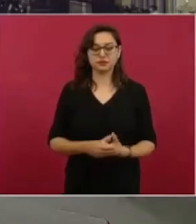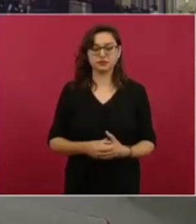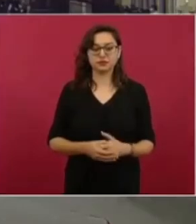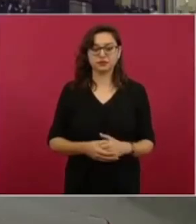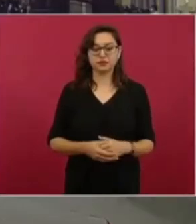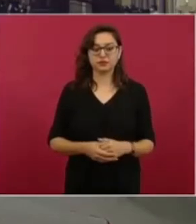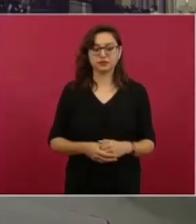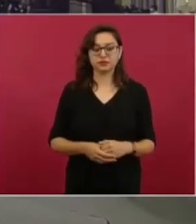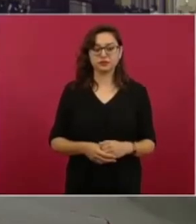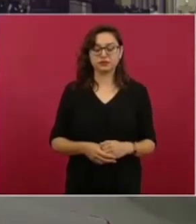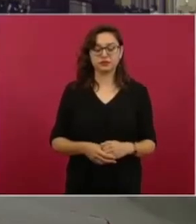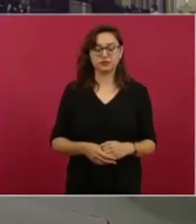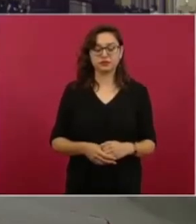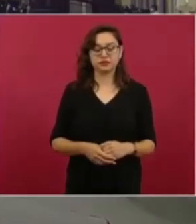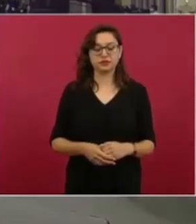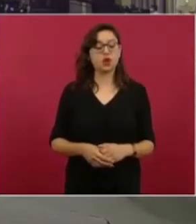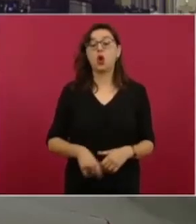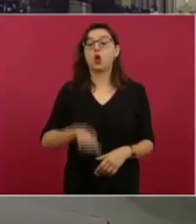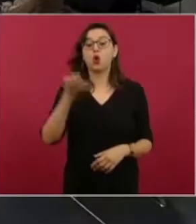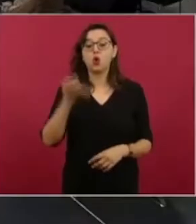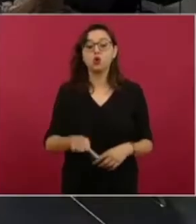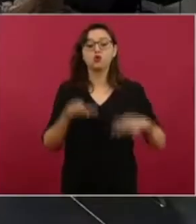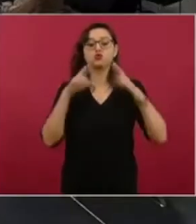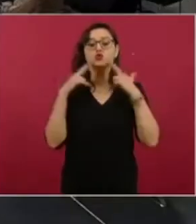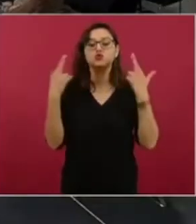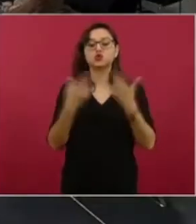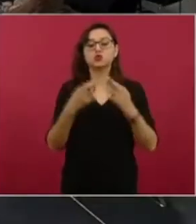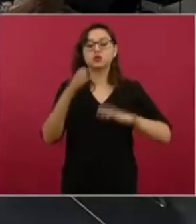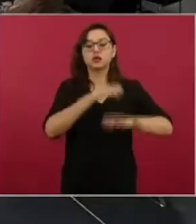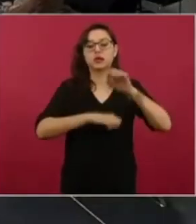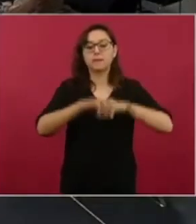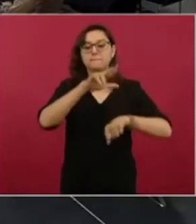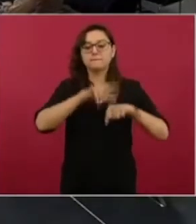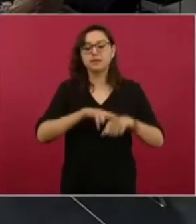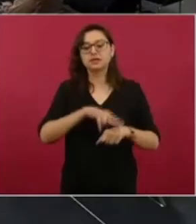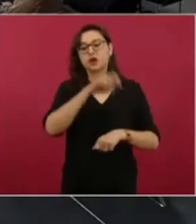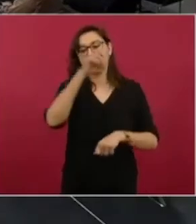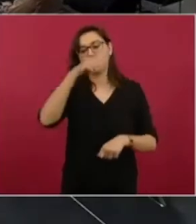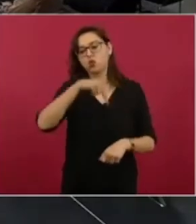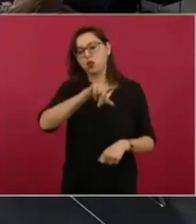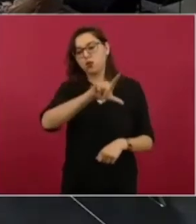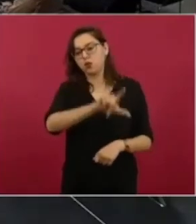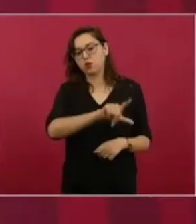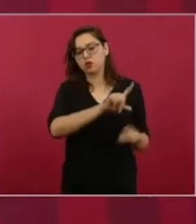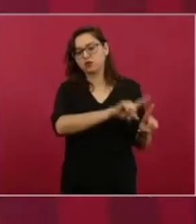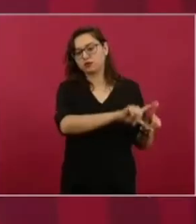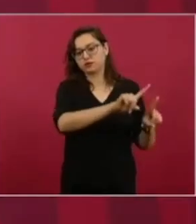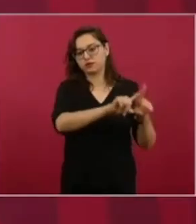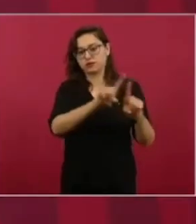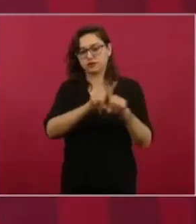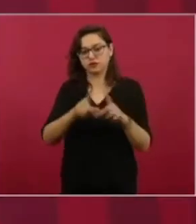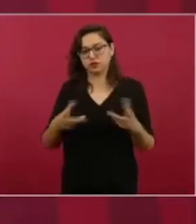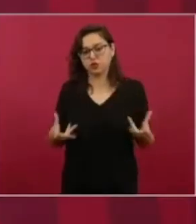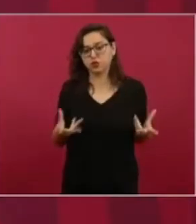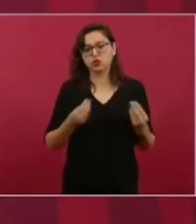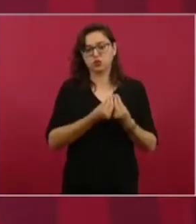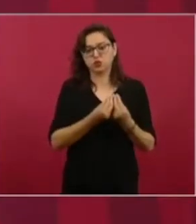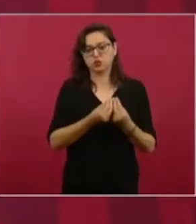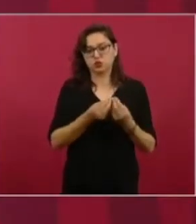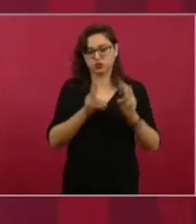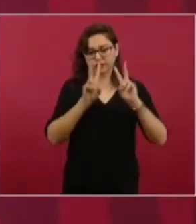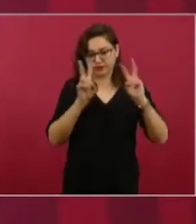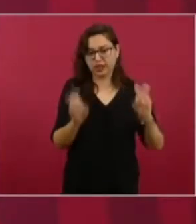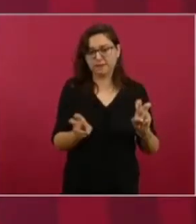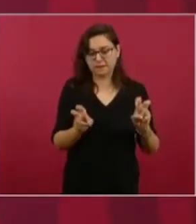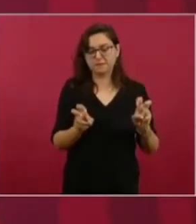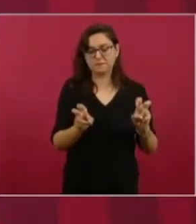No, es con los industriales y economía y hacienda. Son los temas que tienen que